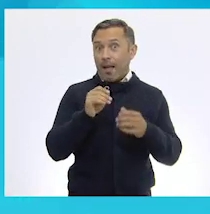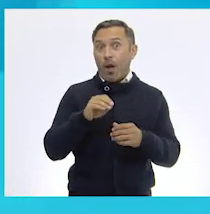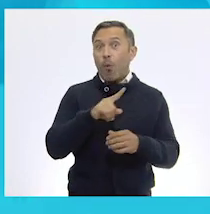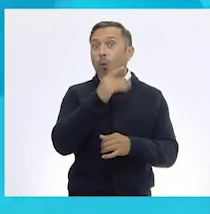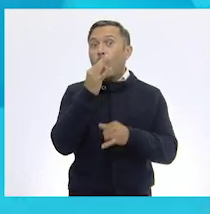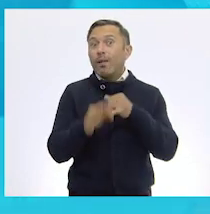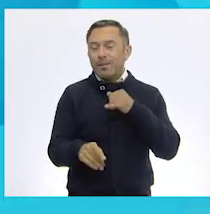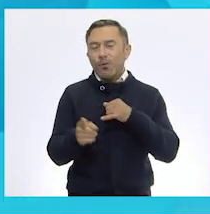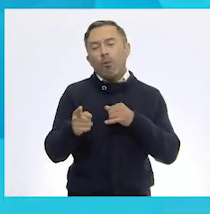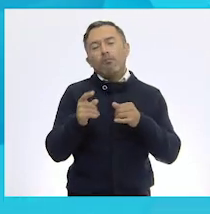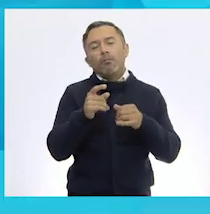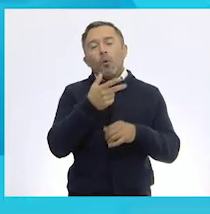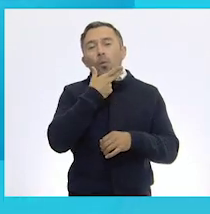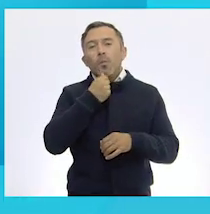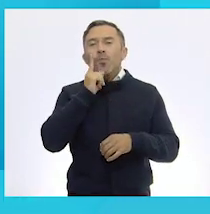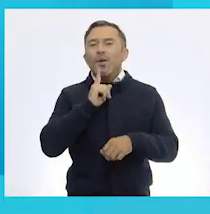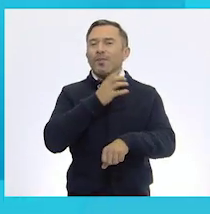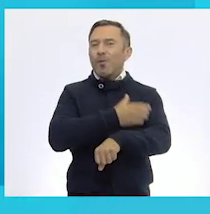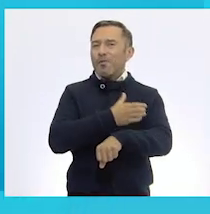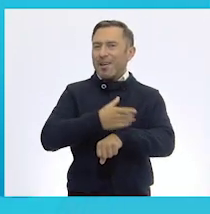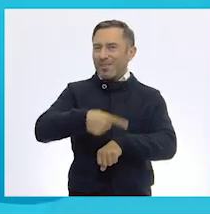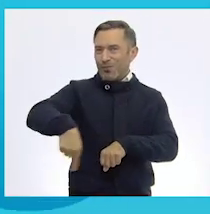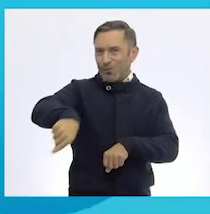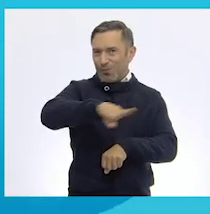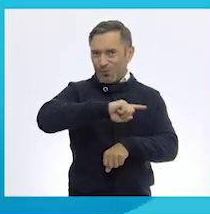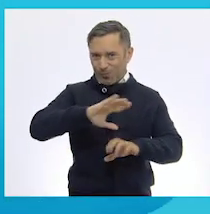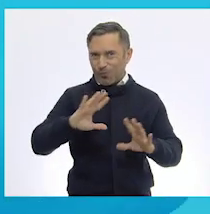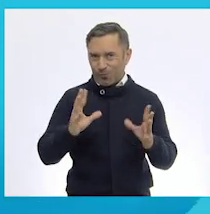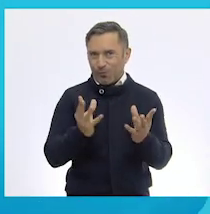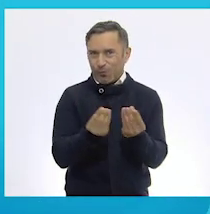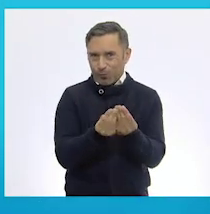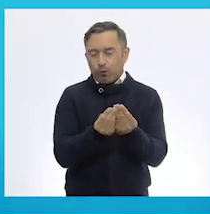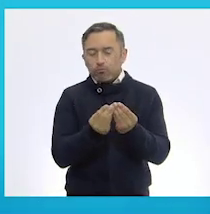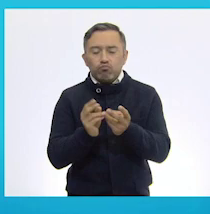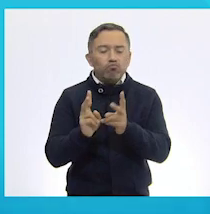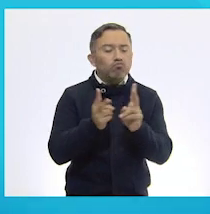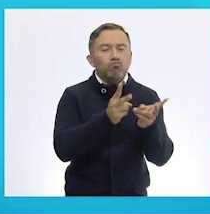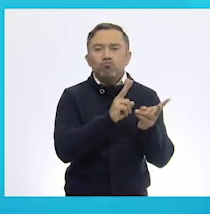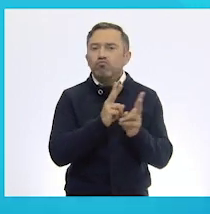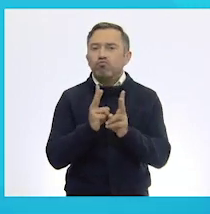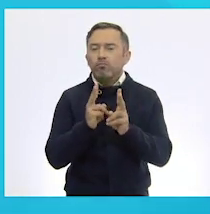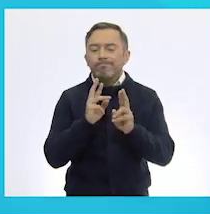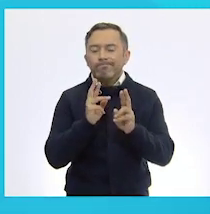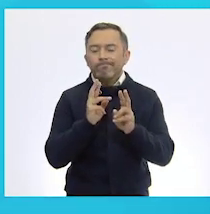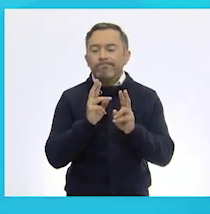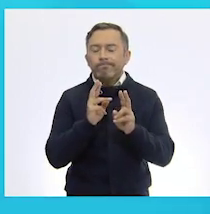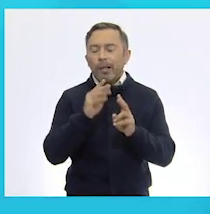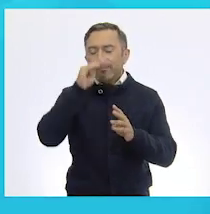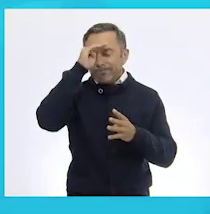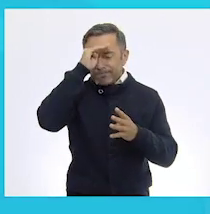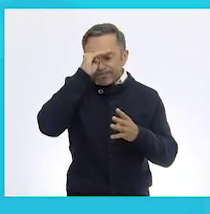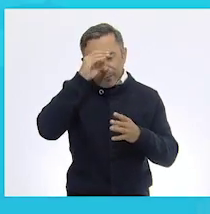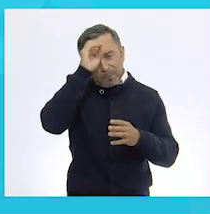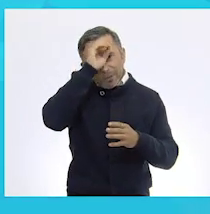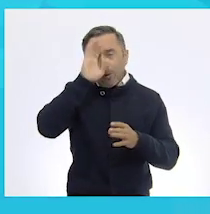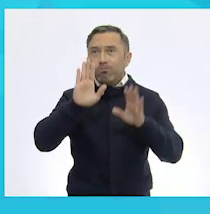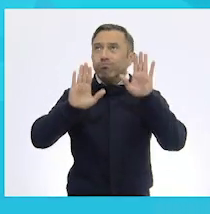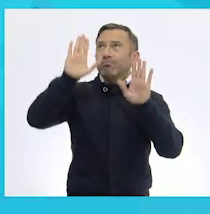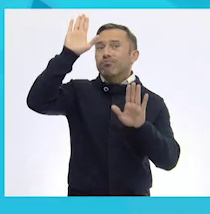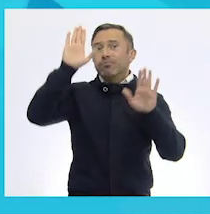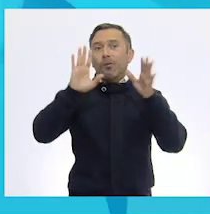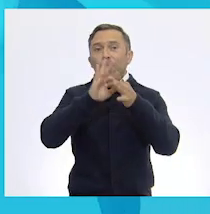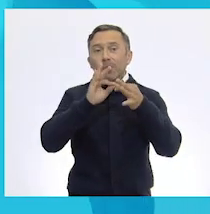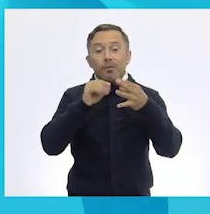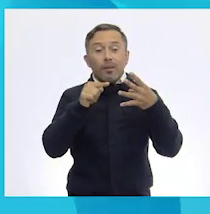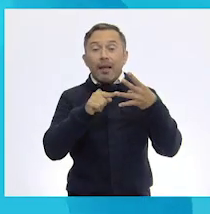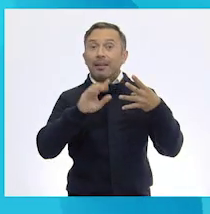de Raúl se reunieron y opinaron y decidieron la opción C, la misma que ustedes